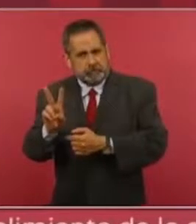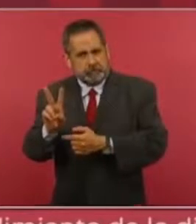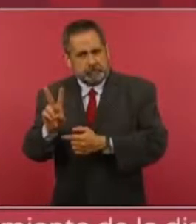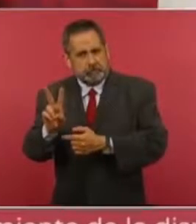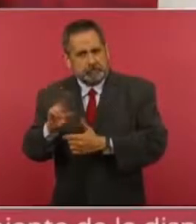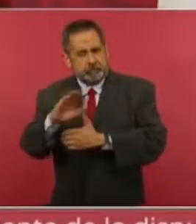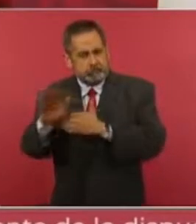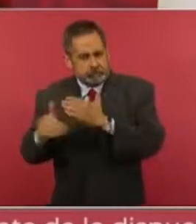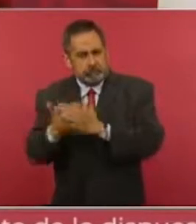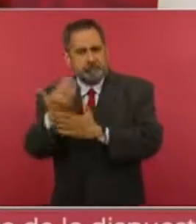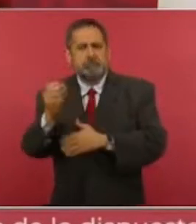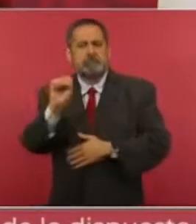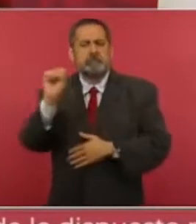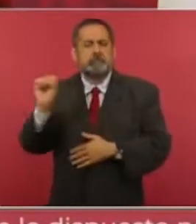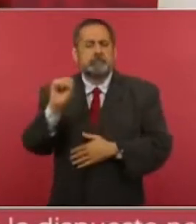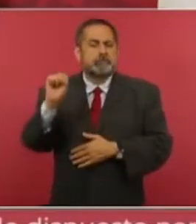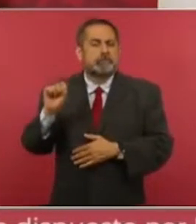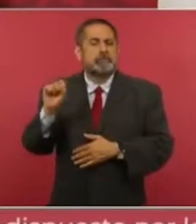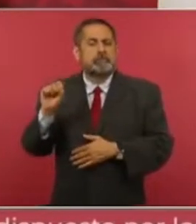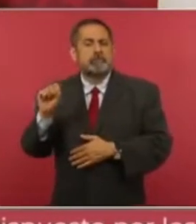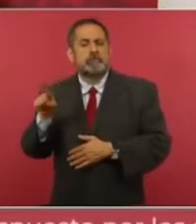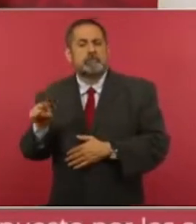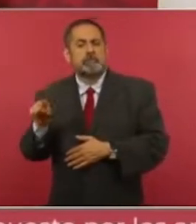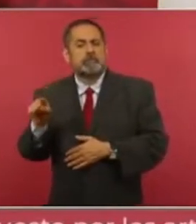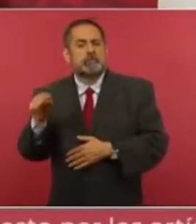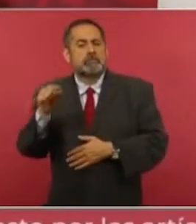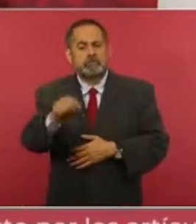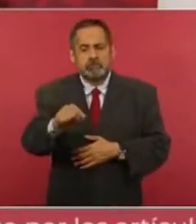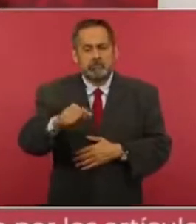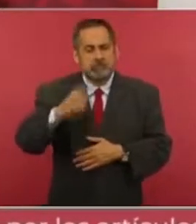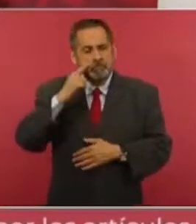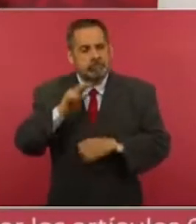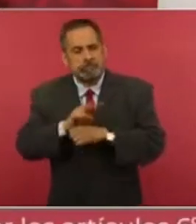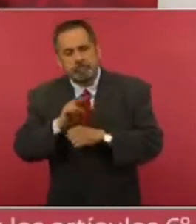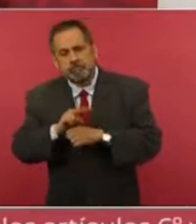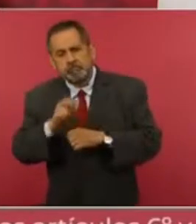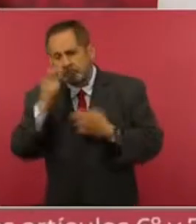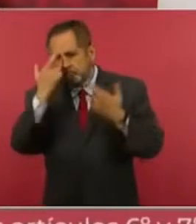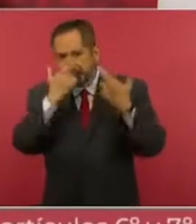y vamos a estar el sábado en una supervisión.